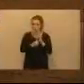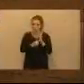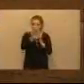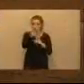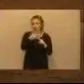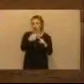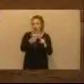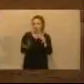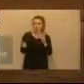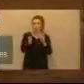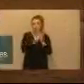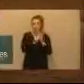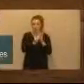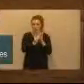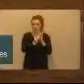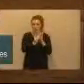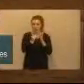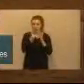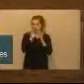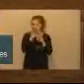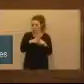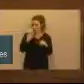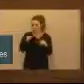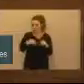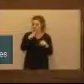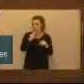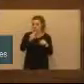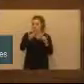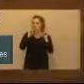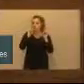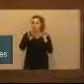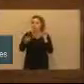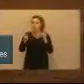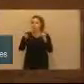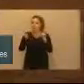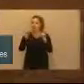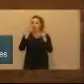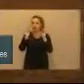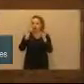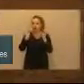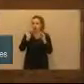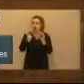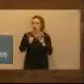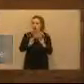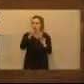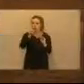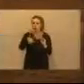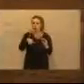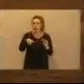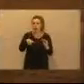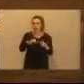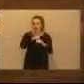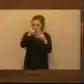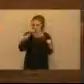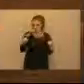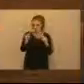más de forma casi lateral, que serían la situación del profesorado, la implantación de estos estudios